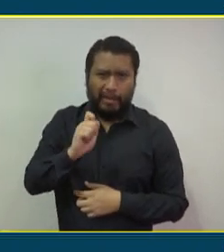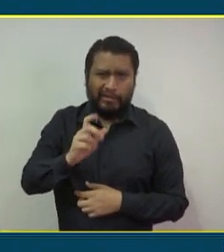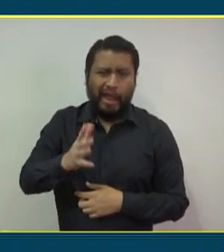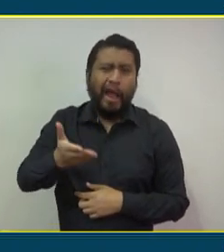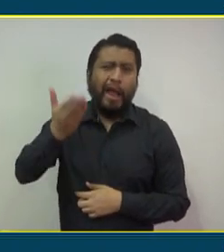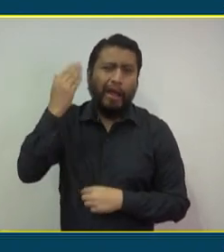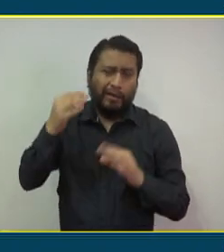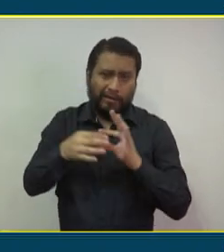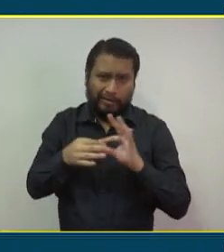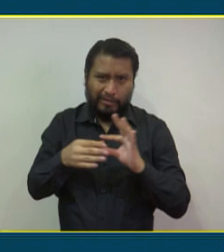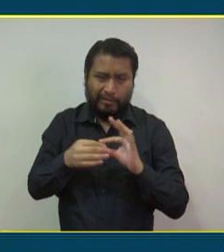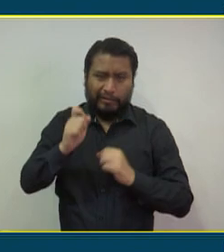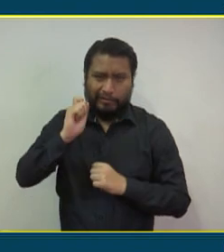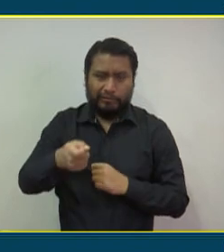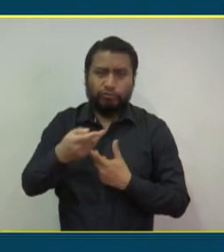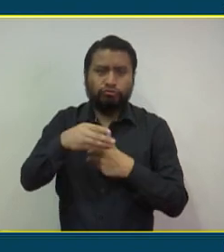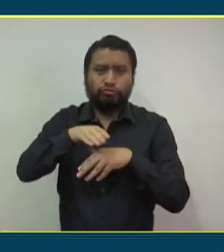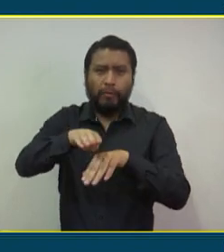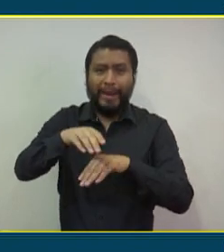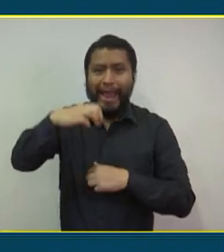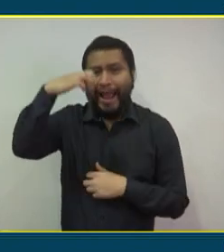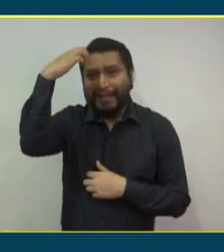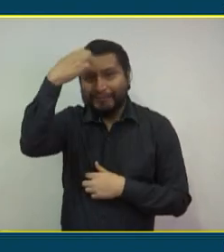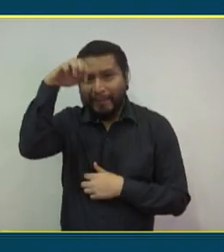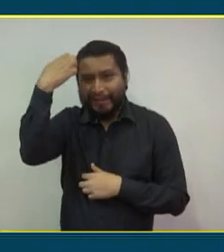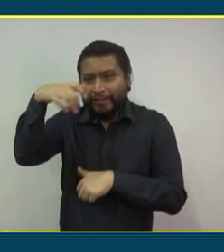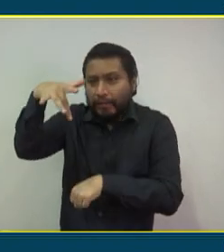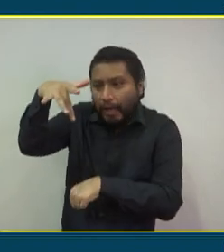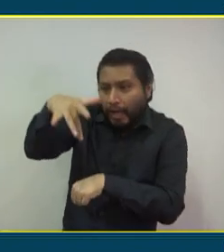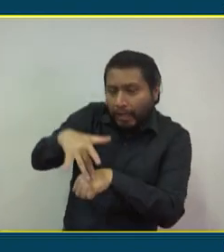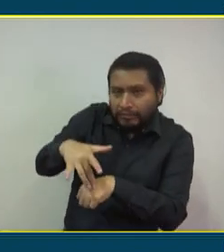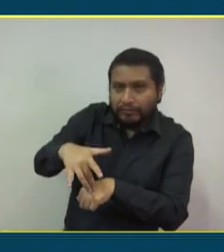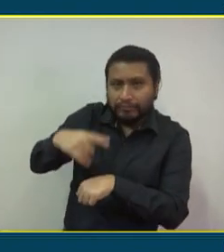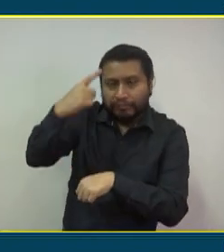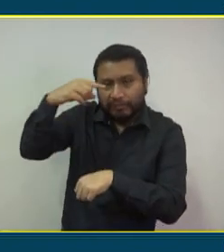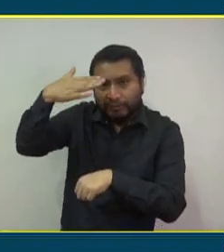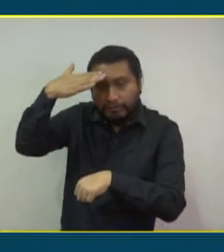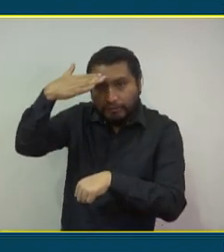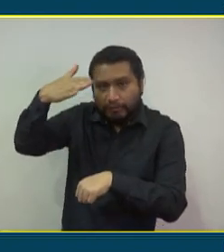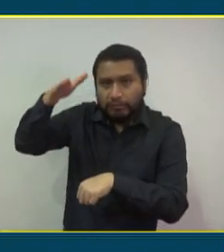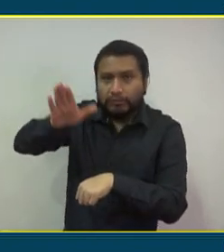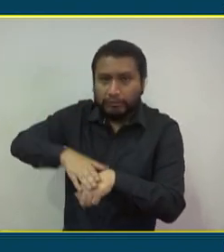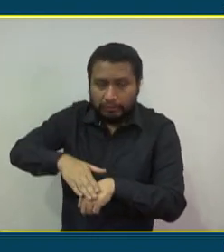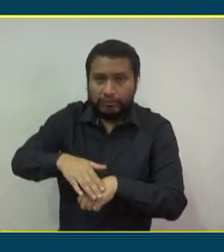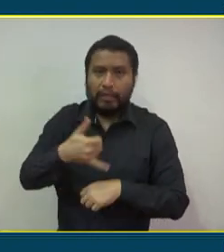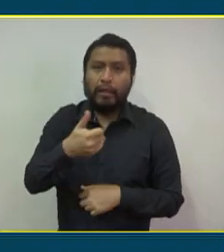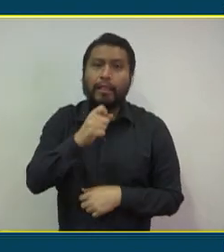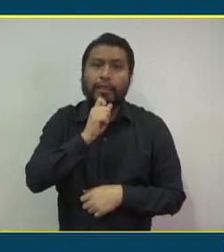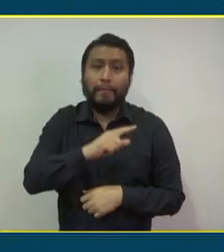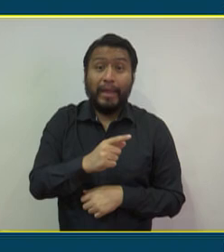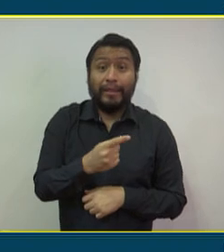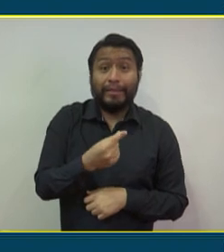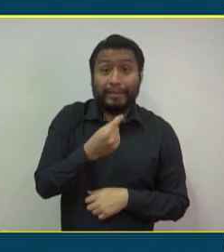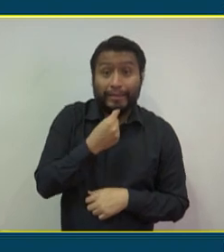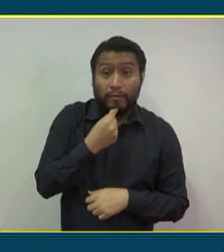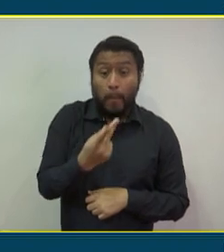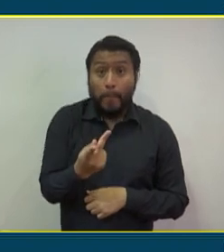las experiencias significativas para el aprendizaje y los beneficios de la relación entre un niño y un perro.